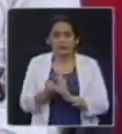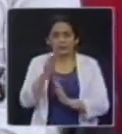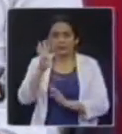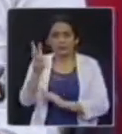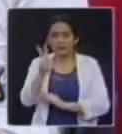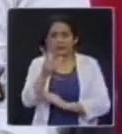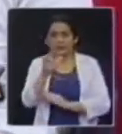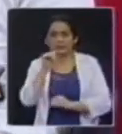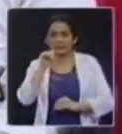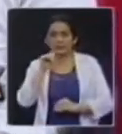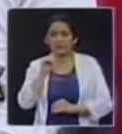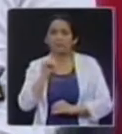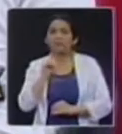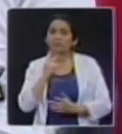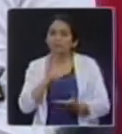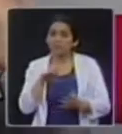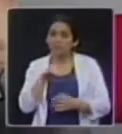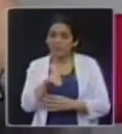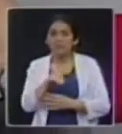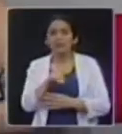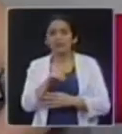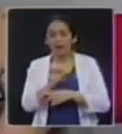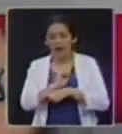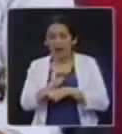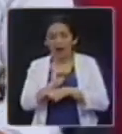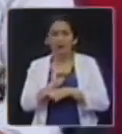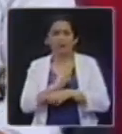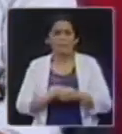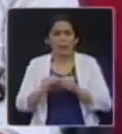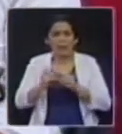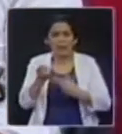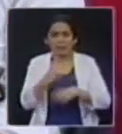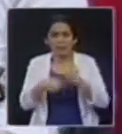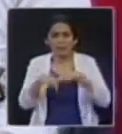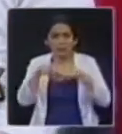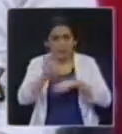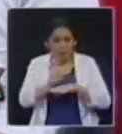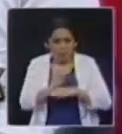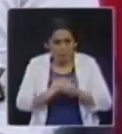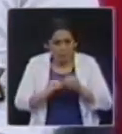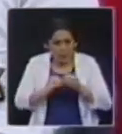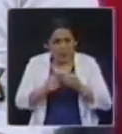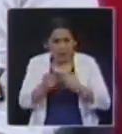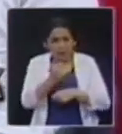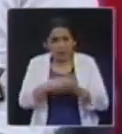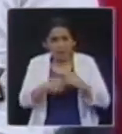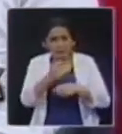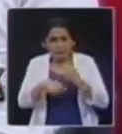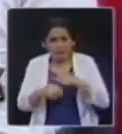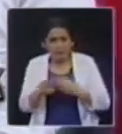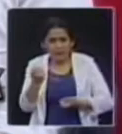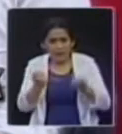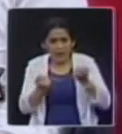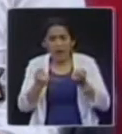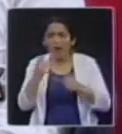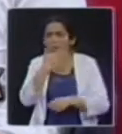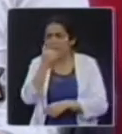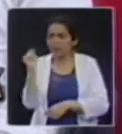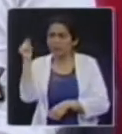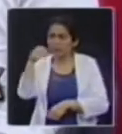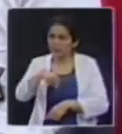vehículos. Entonces, hay un notable crecimiento. Claro, hay un notable crecimiento y se vio la oportunidad de ofrecer nuestra línea de